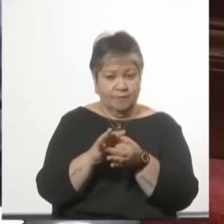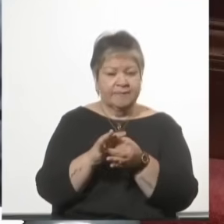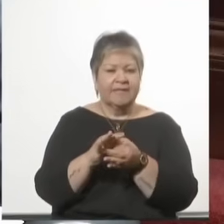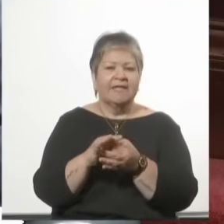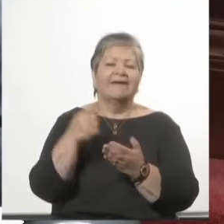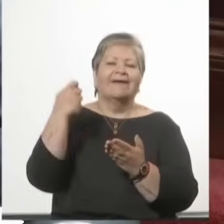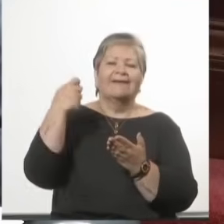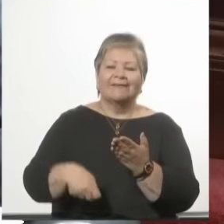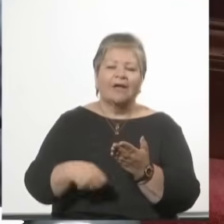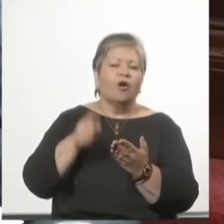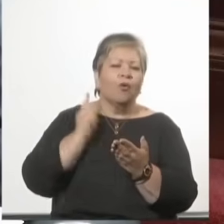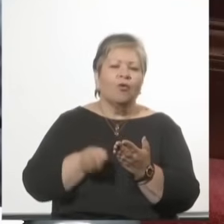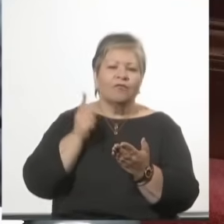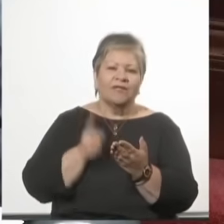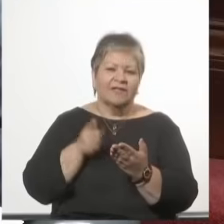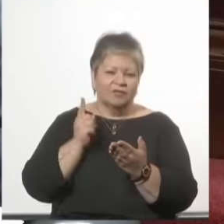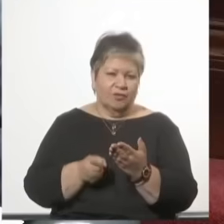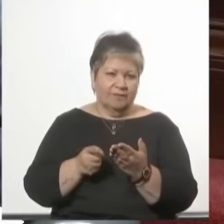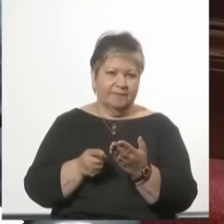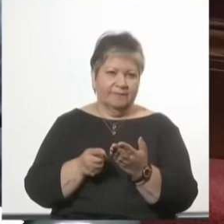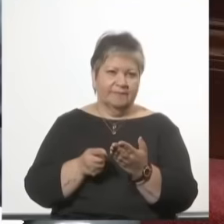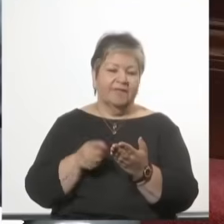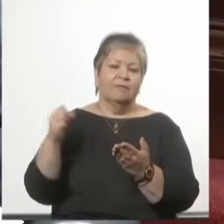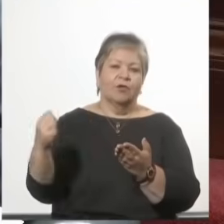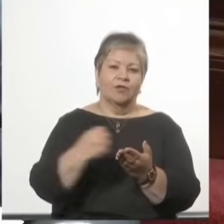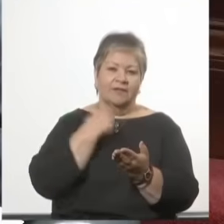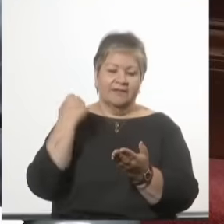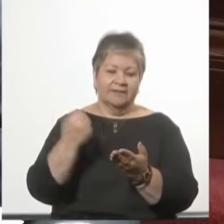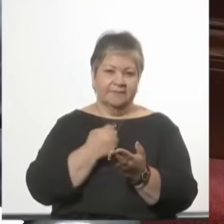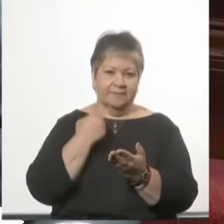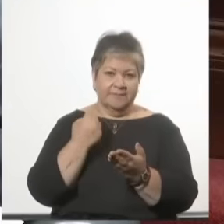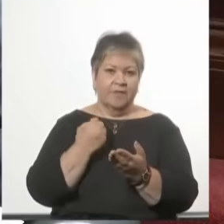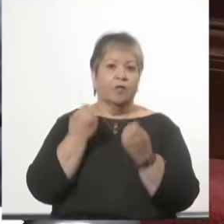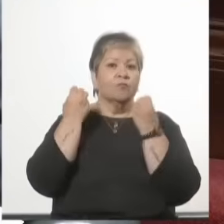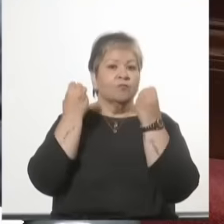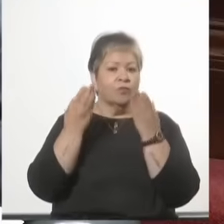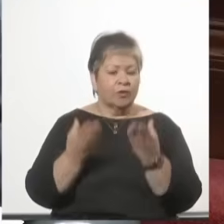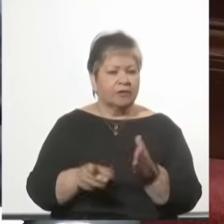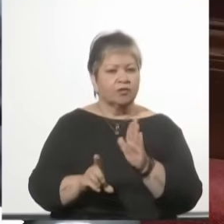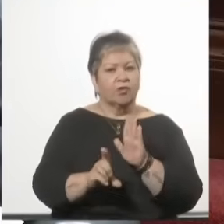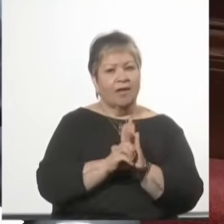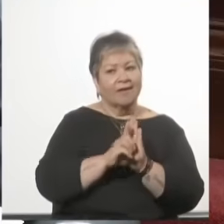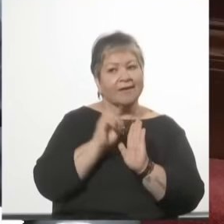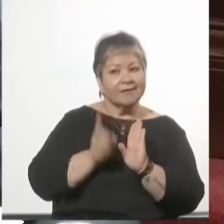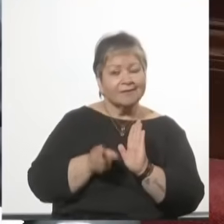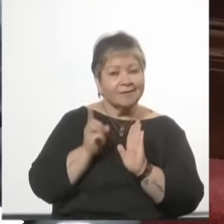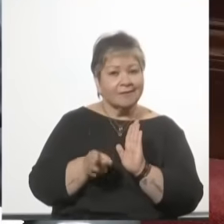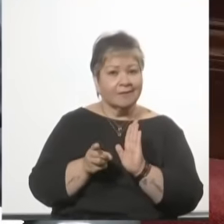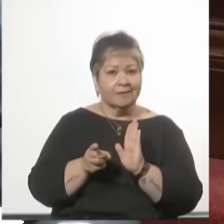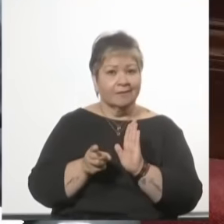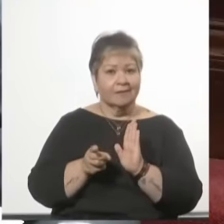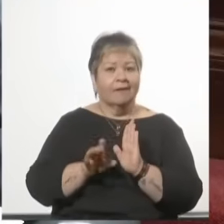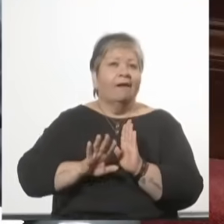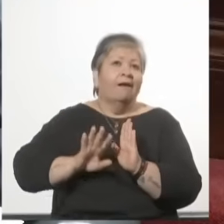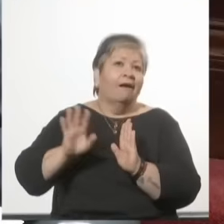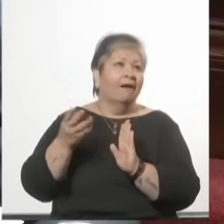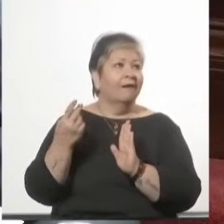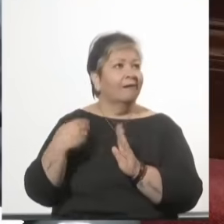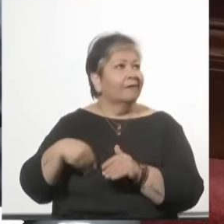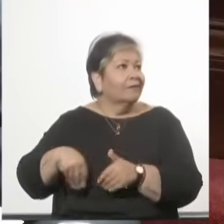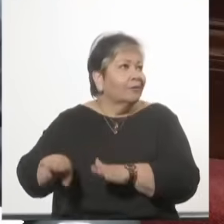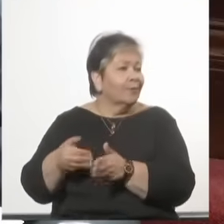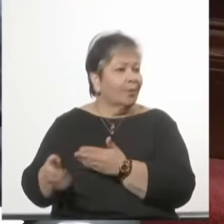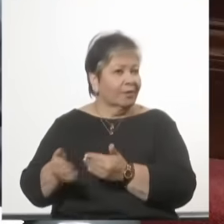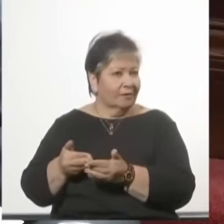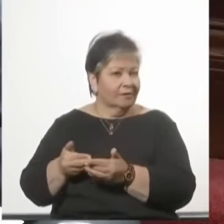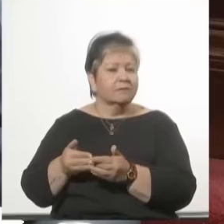es un requisito obligado y de tan trascendental importancia que en los casos en los que la ley la exige no puede considerarse como elemento accesorio del